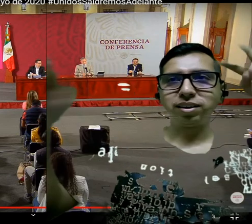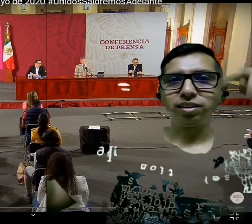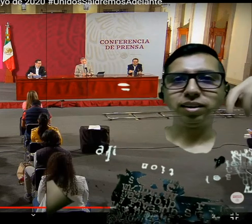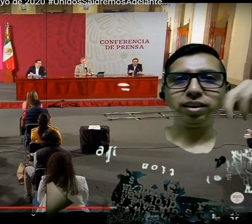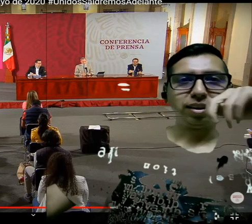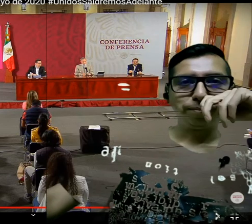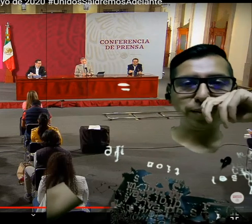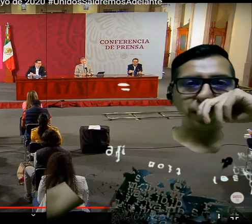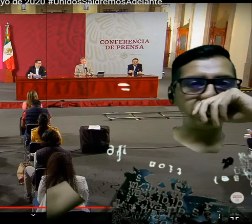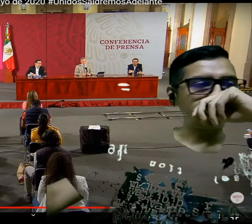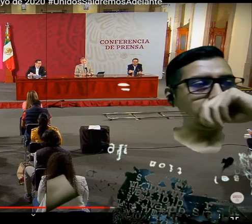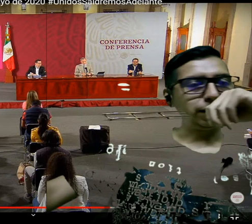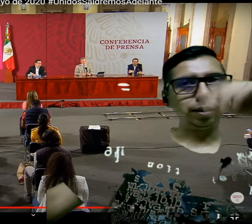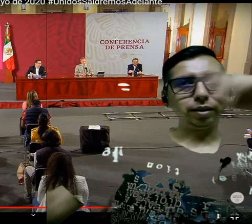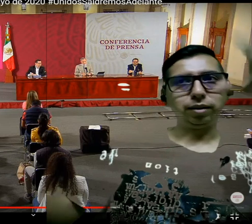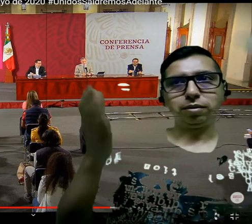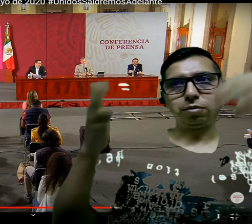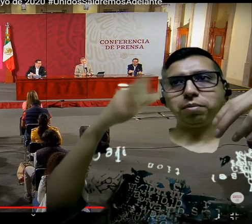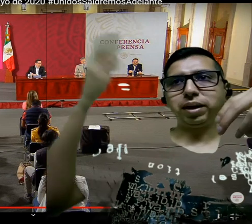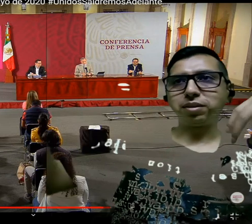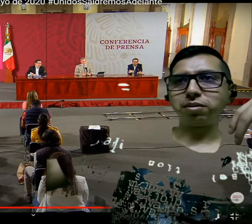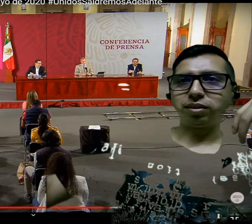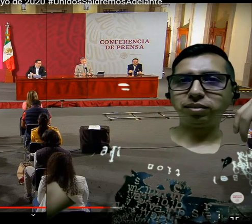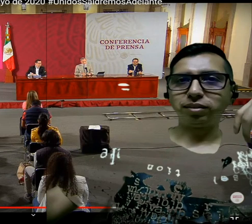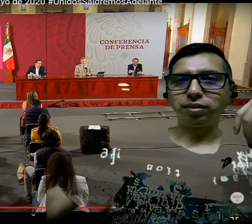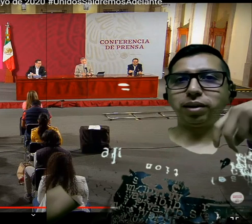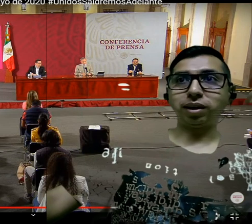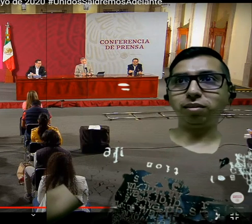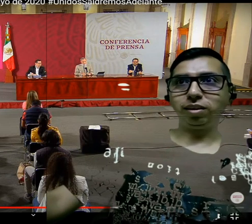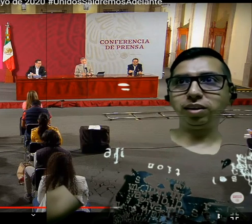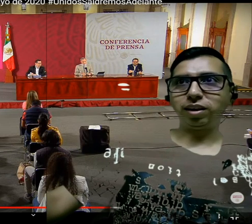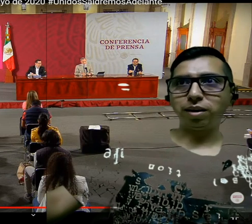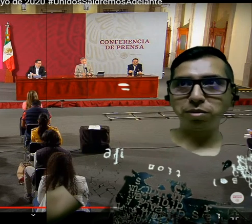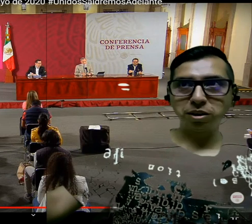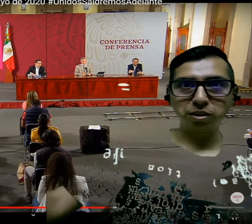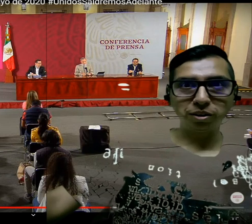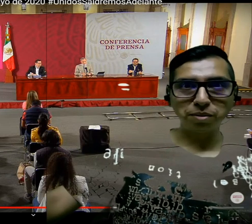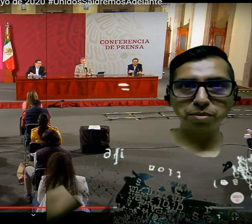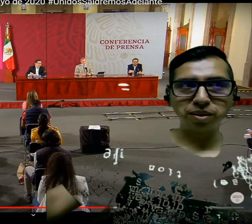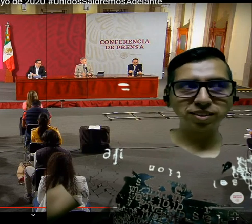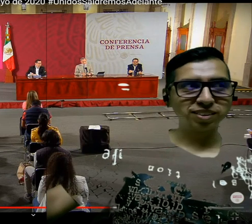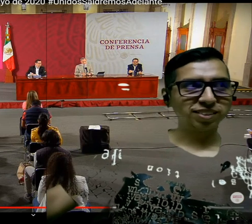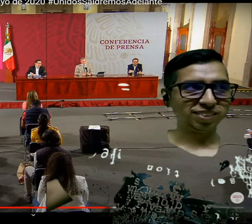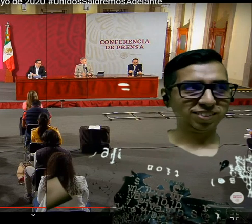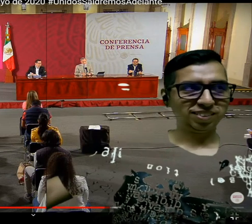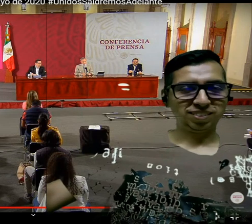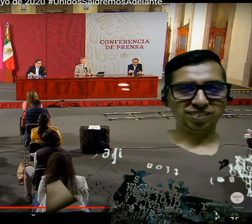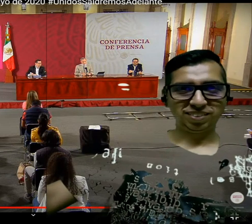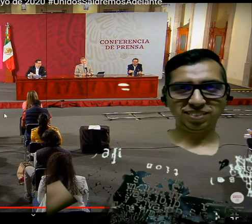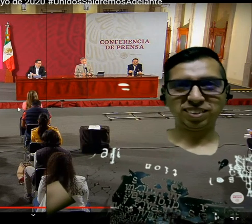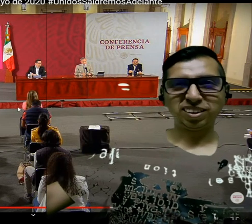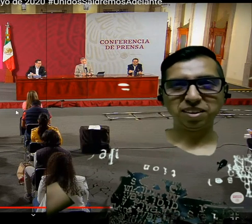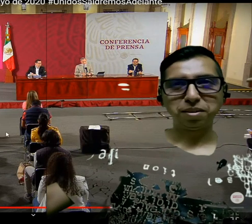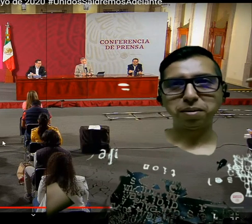dar un background, ¿no?, para que no le dijeran, a ver, cuénteme más.